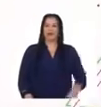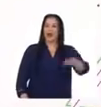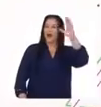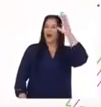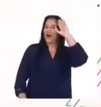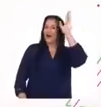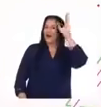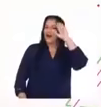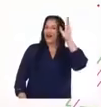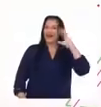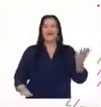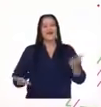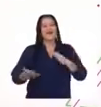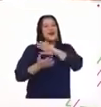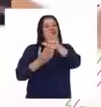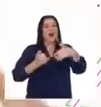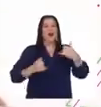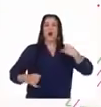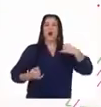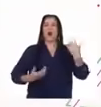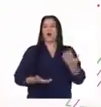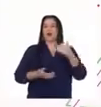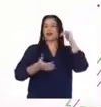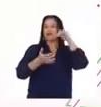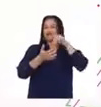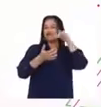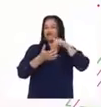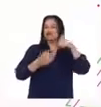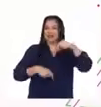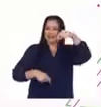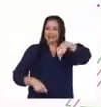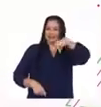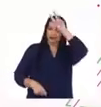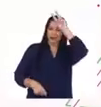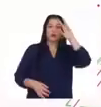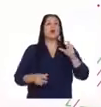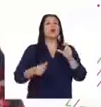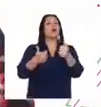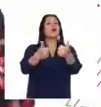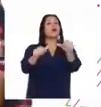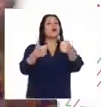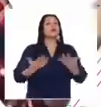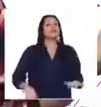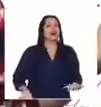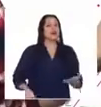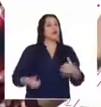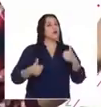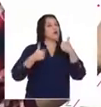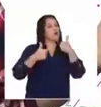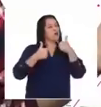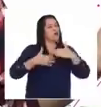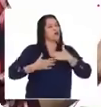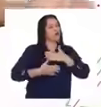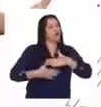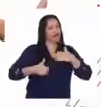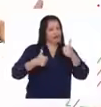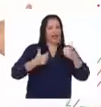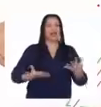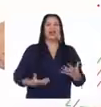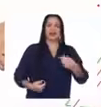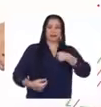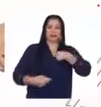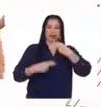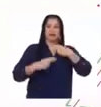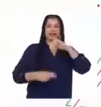Hola, hola a todos los jóvenes estudiantes del Perú. ¿Cómo están en casa? Me alegro por todos ustedes. Yo